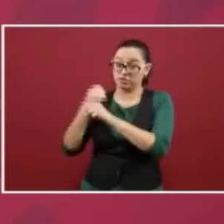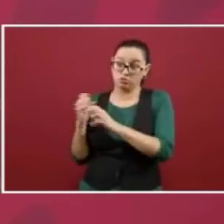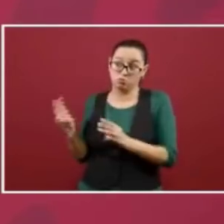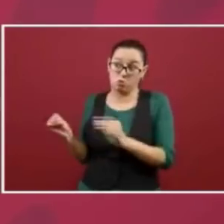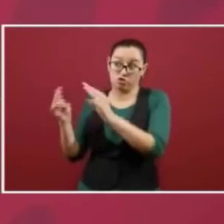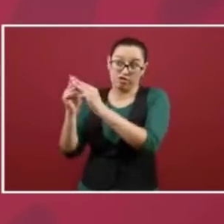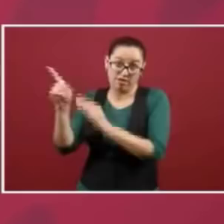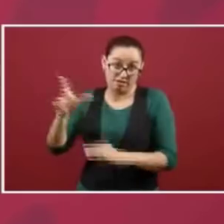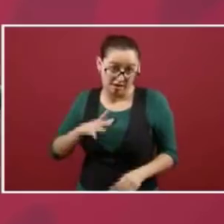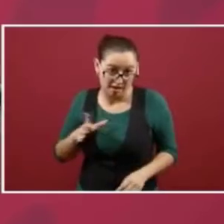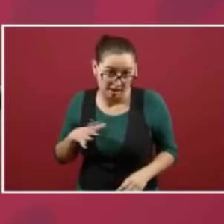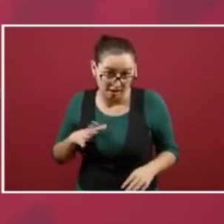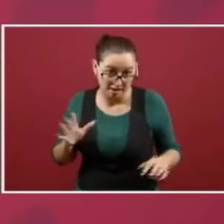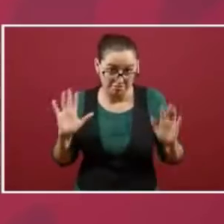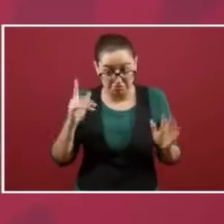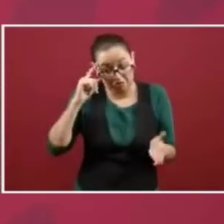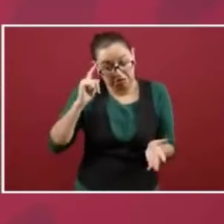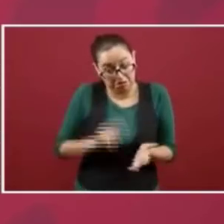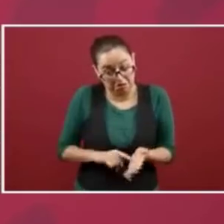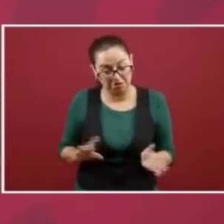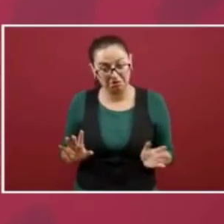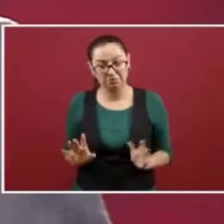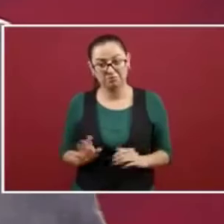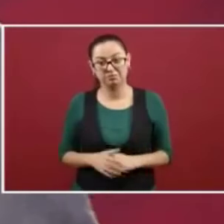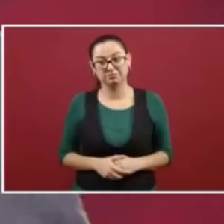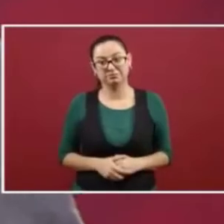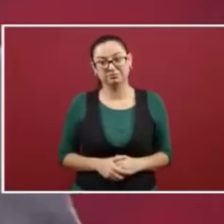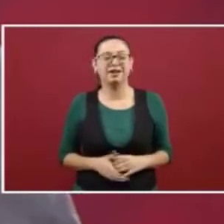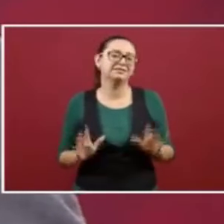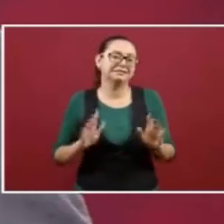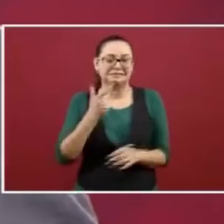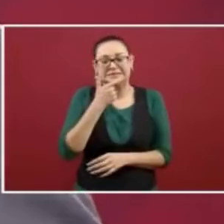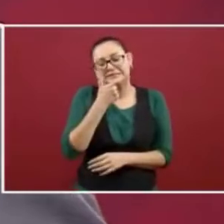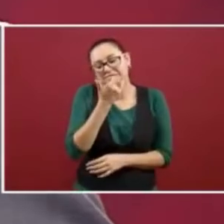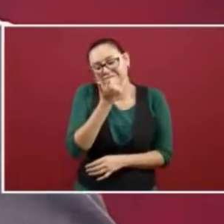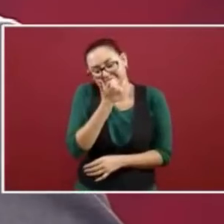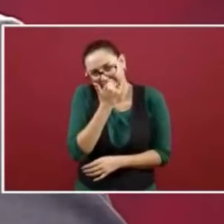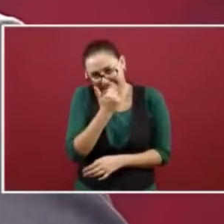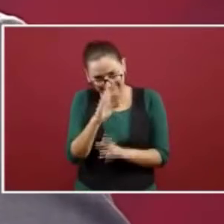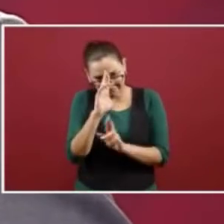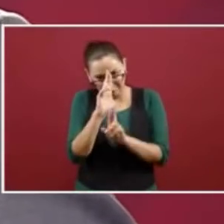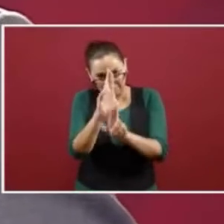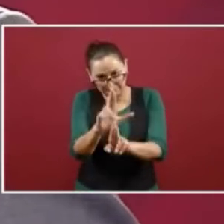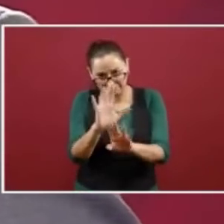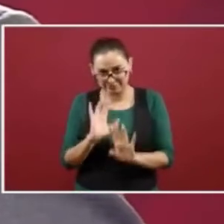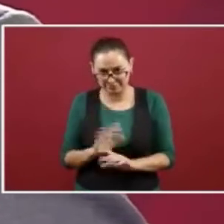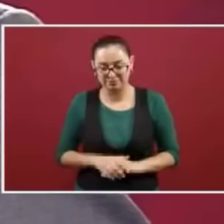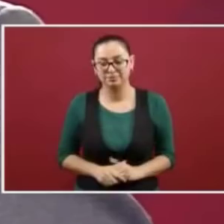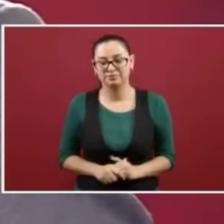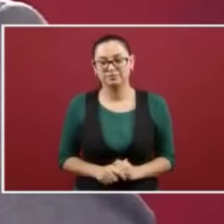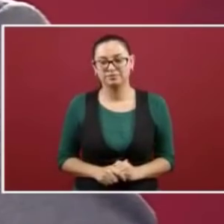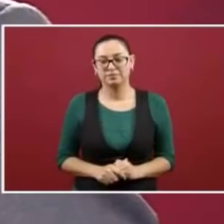entonces con todo respeto e